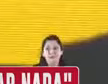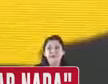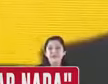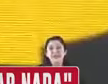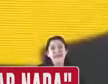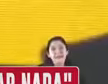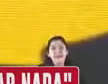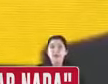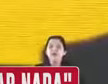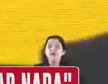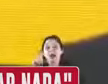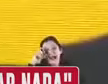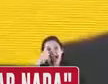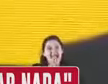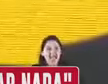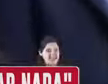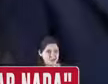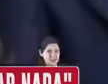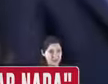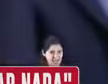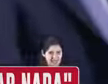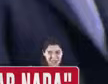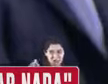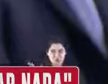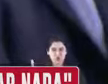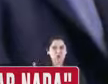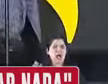canal en la nación más